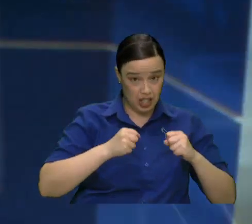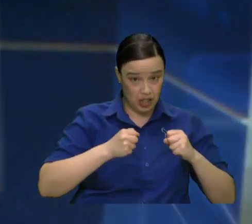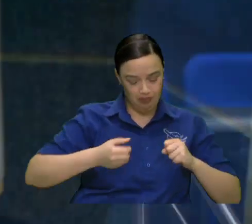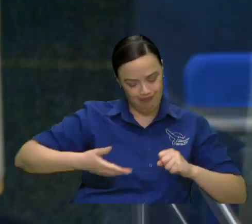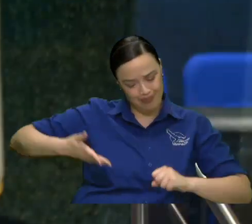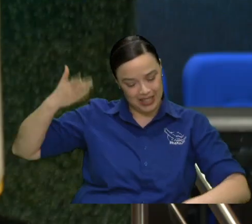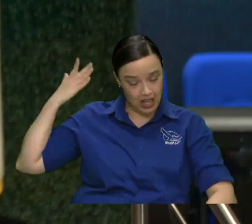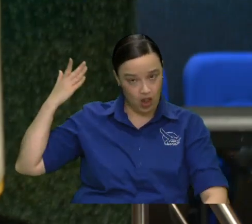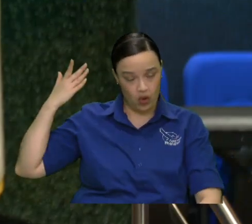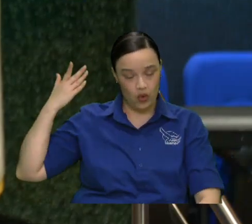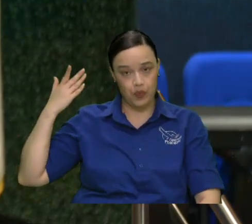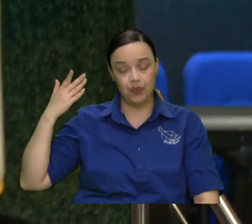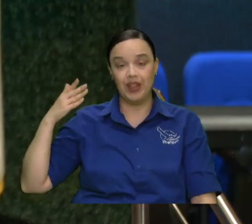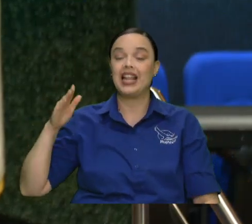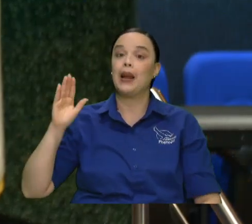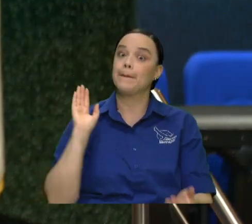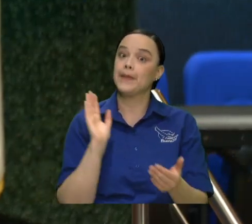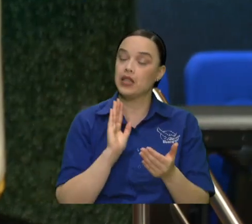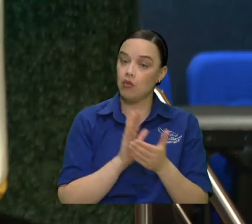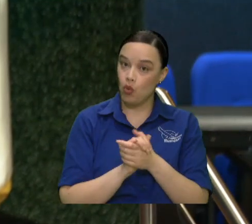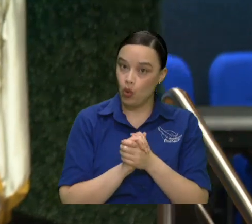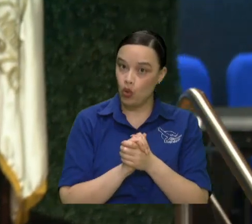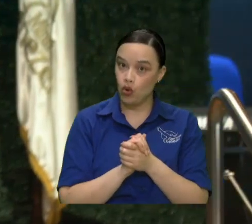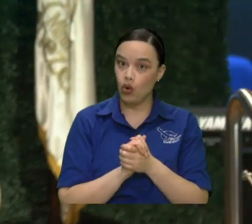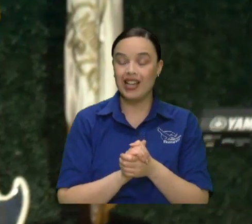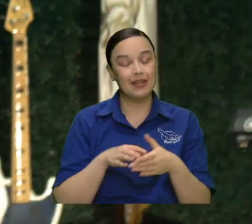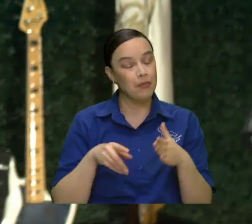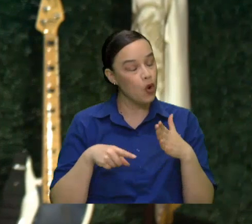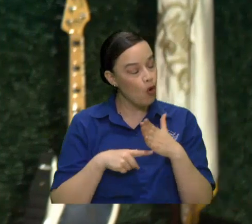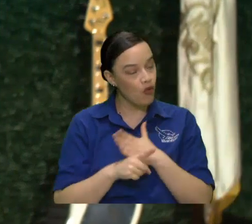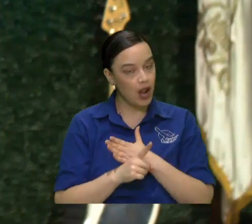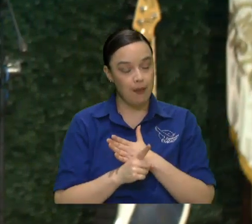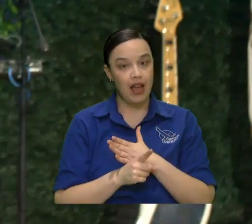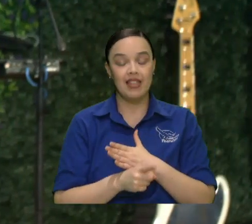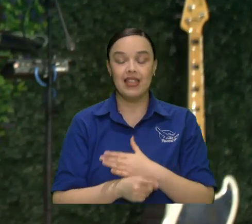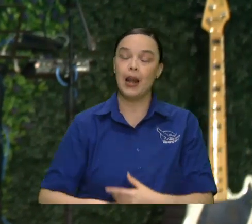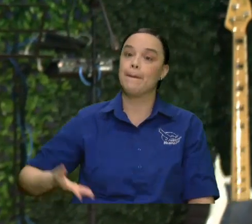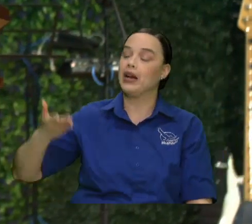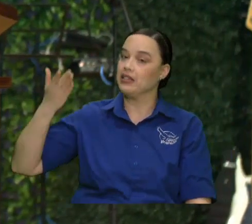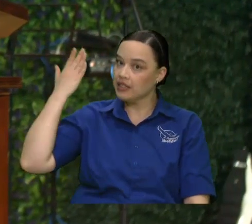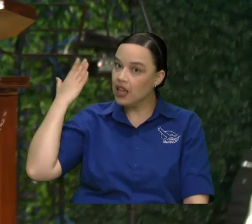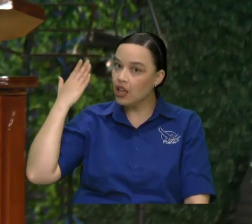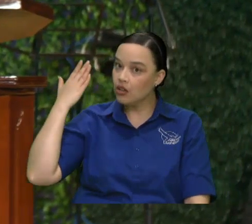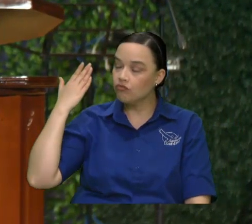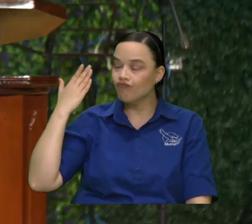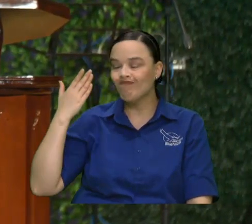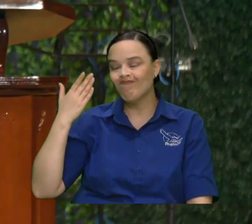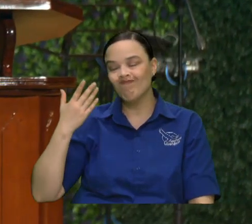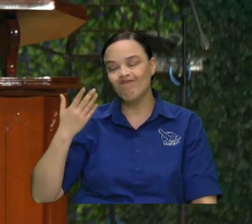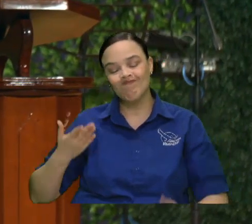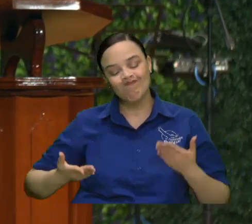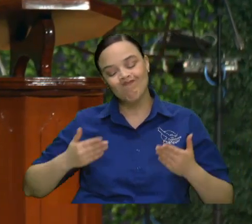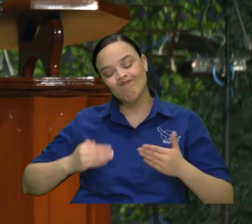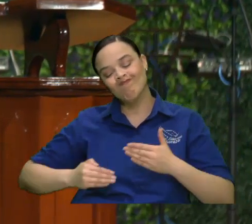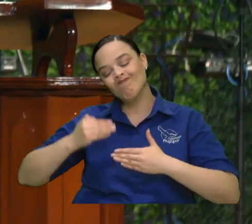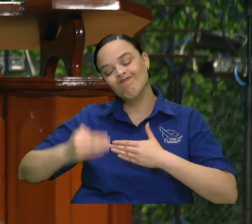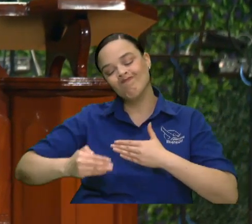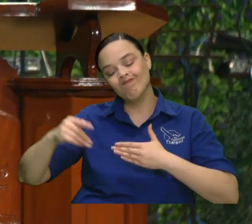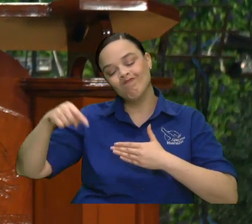hermano ese gran problema del pasado trae repercusiones bien